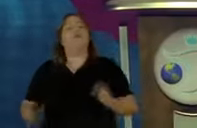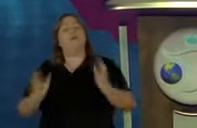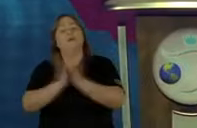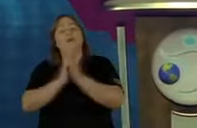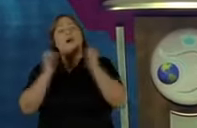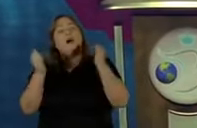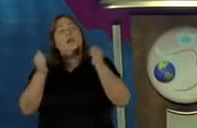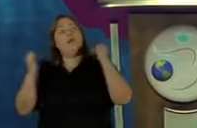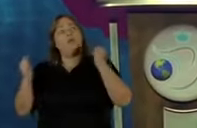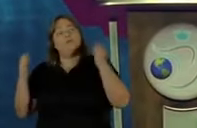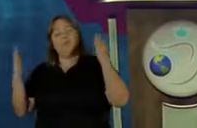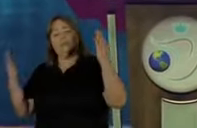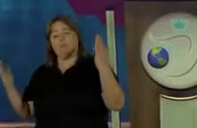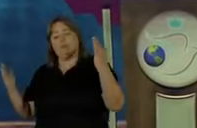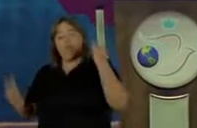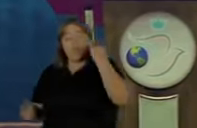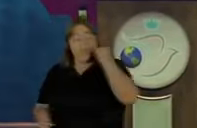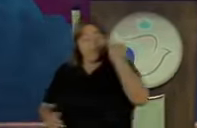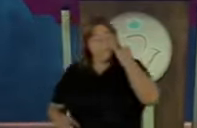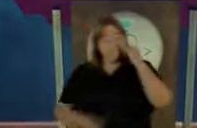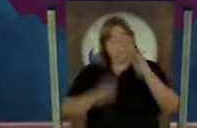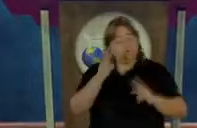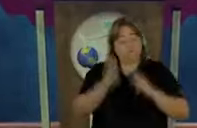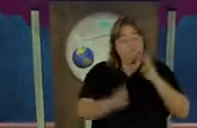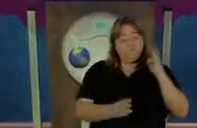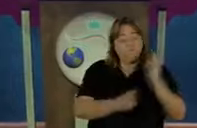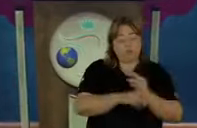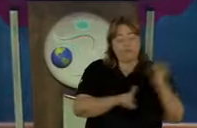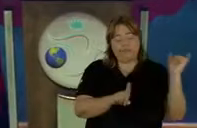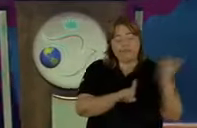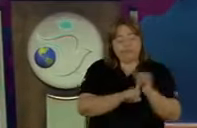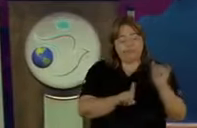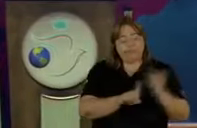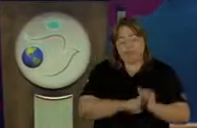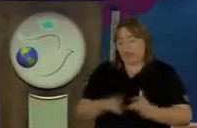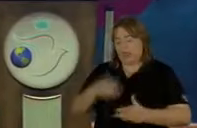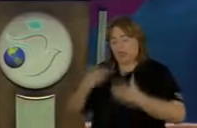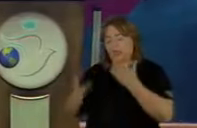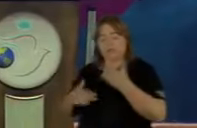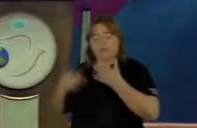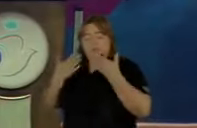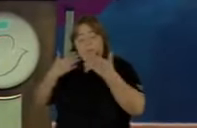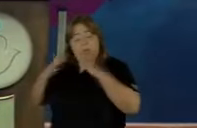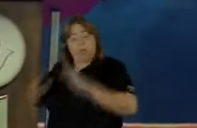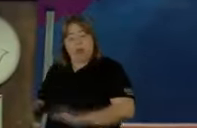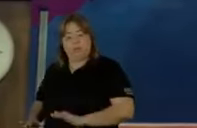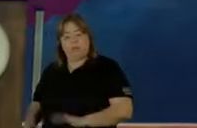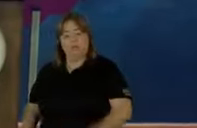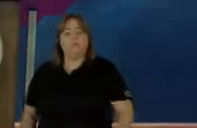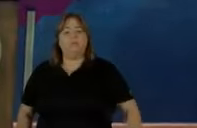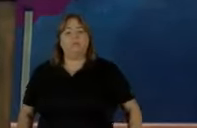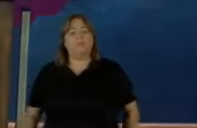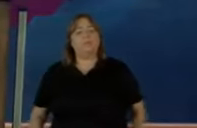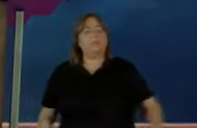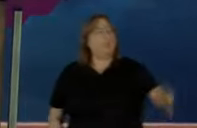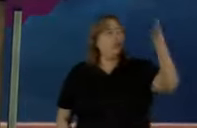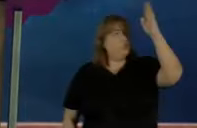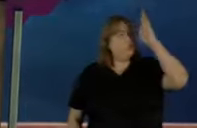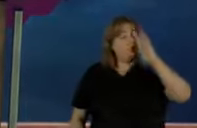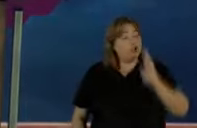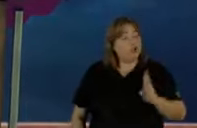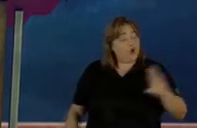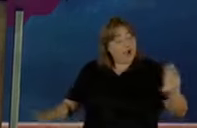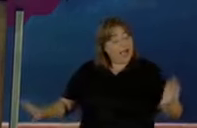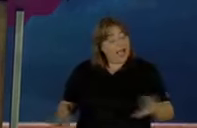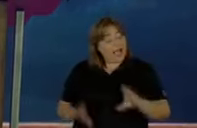¡Aleluya! Así que si el mundo te aborrece, no te sientas mal. Y como leí en el primer verso, Dios hace habitar en